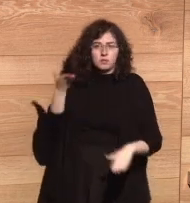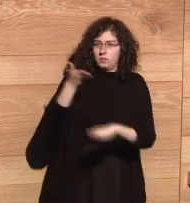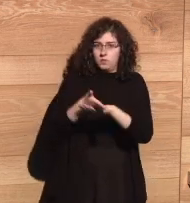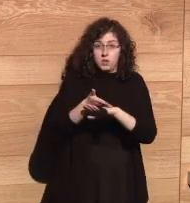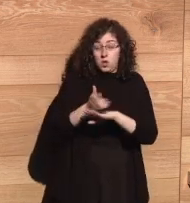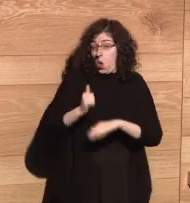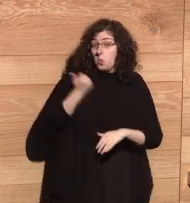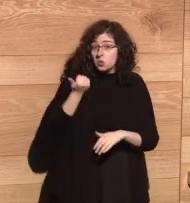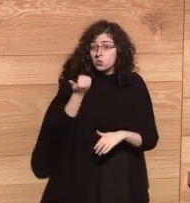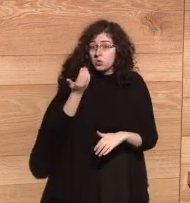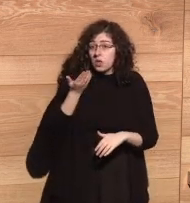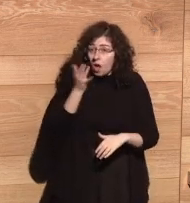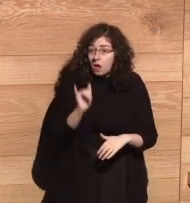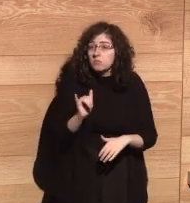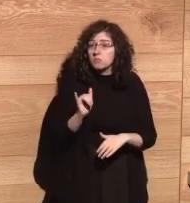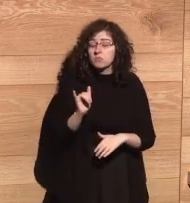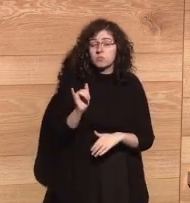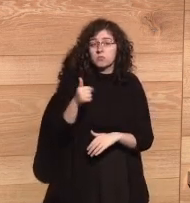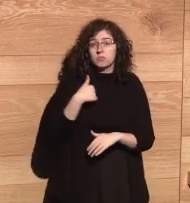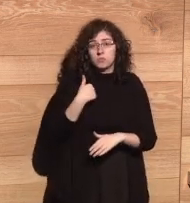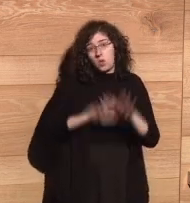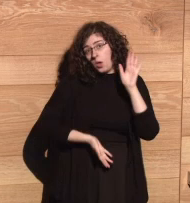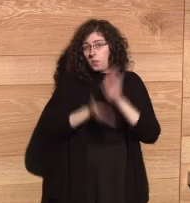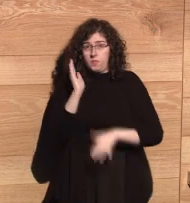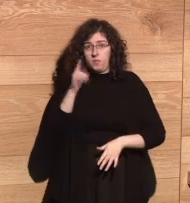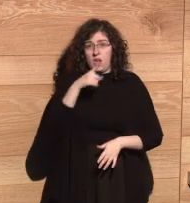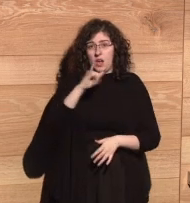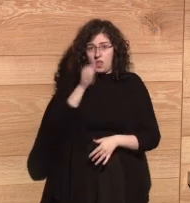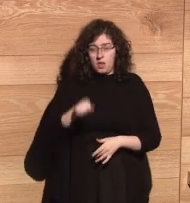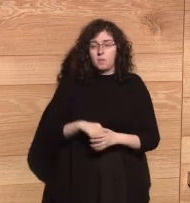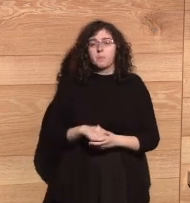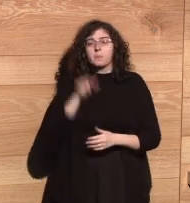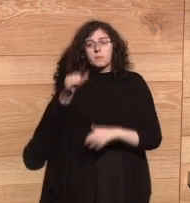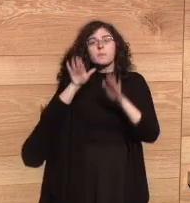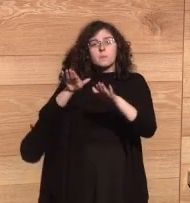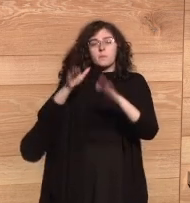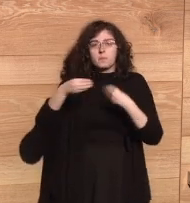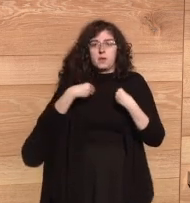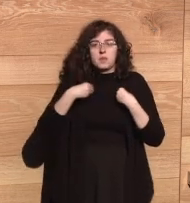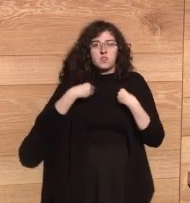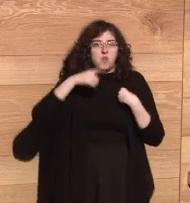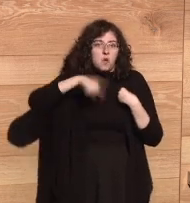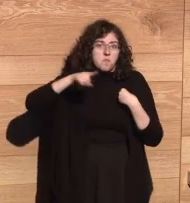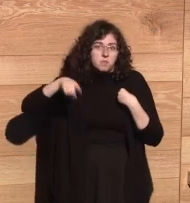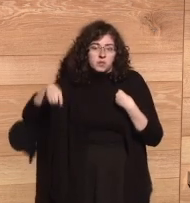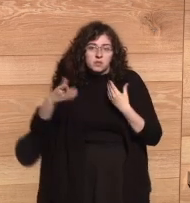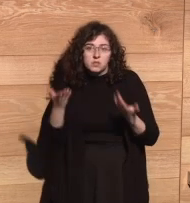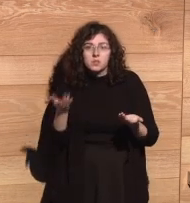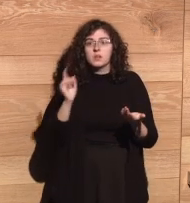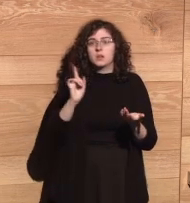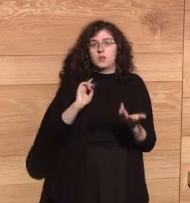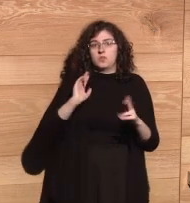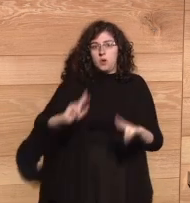la oportunidad logística y me fui a Gaza. Estuve viviendo allí varios meses y eso